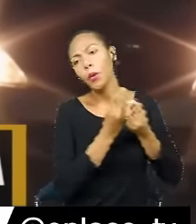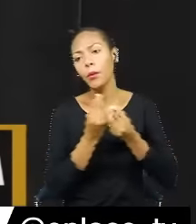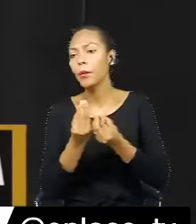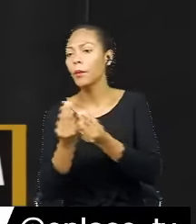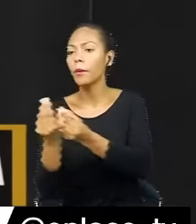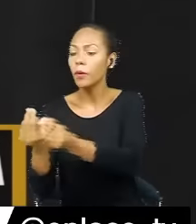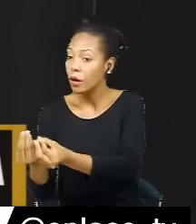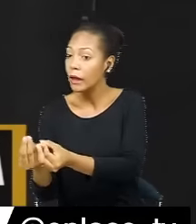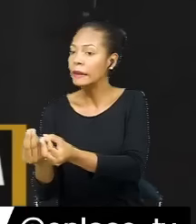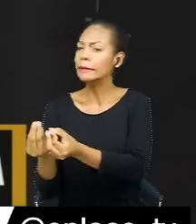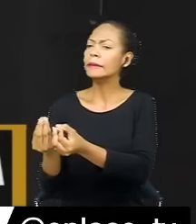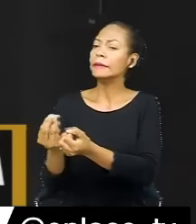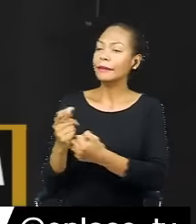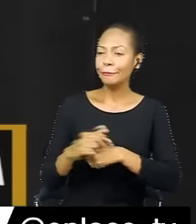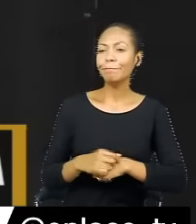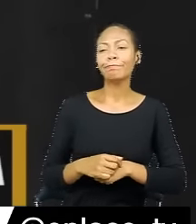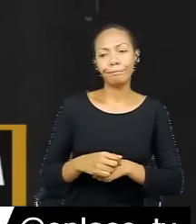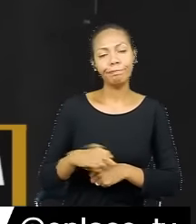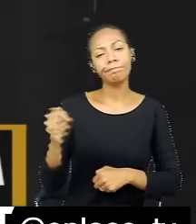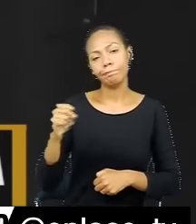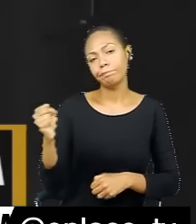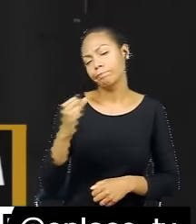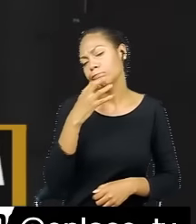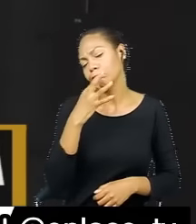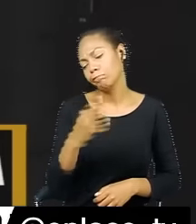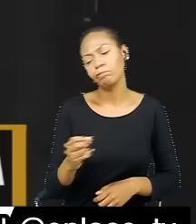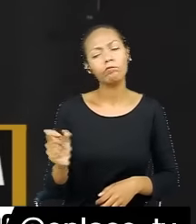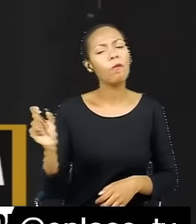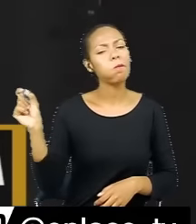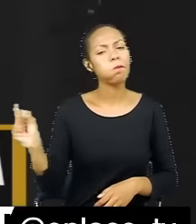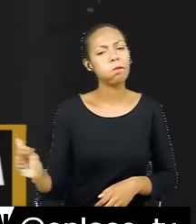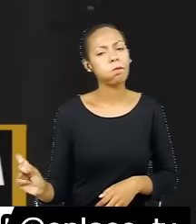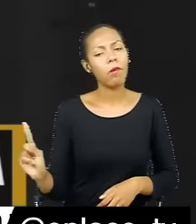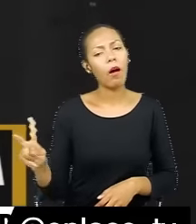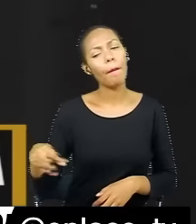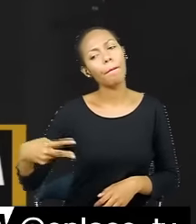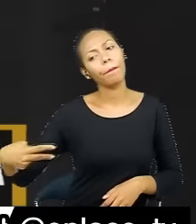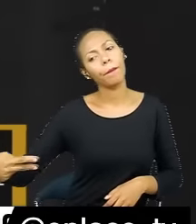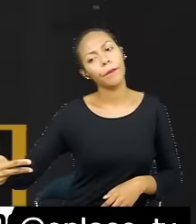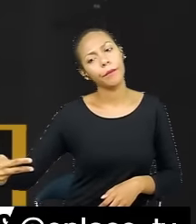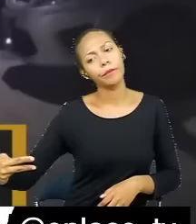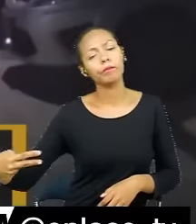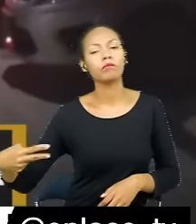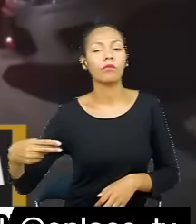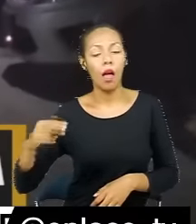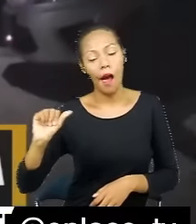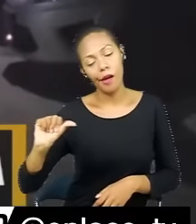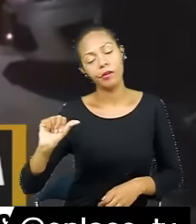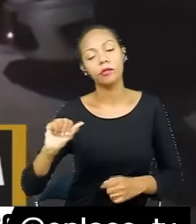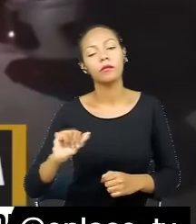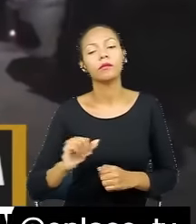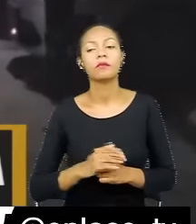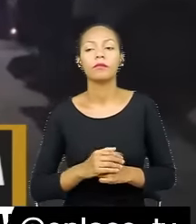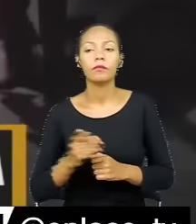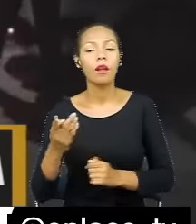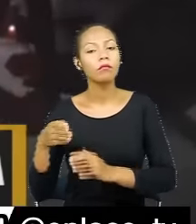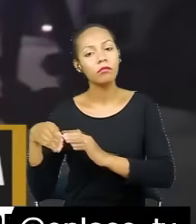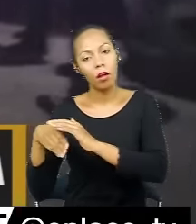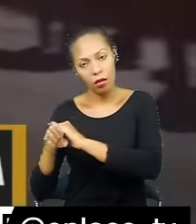hechos, evidenciando que efectivamente se encontraba una persona de sexo femenino al interior de la